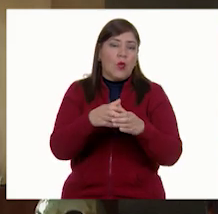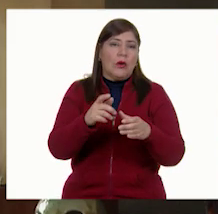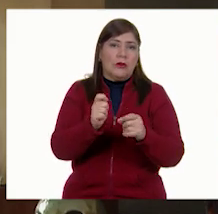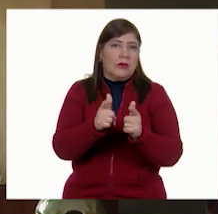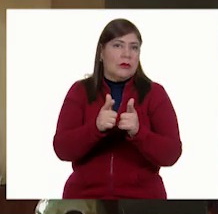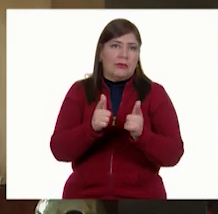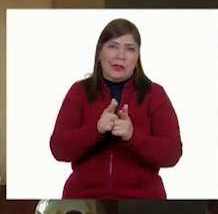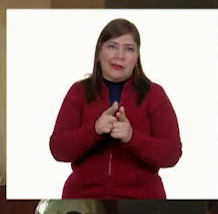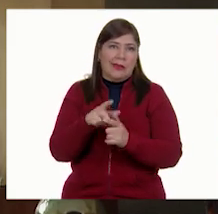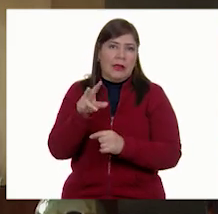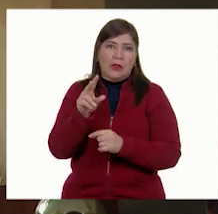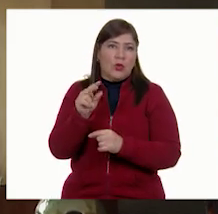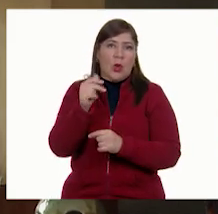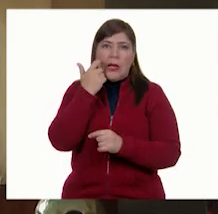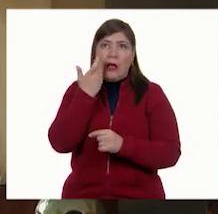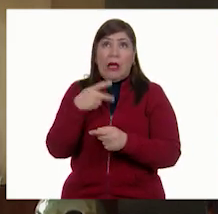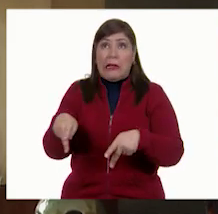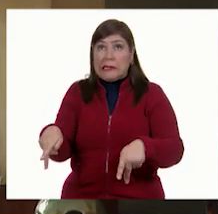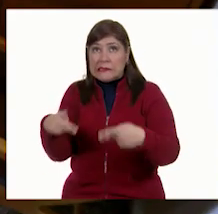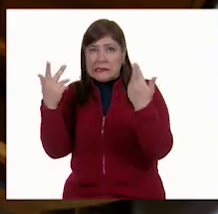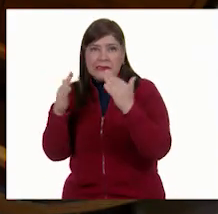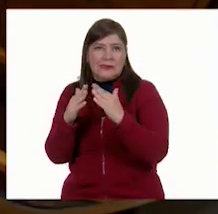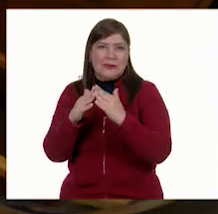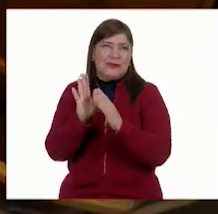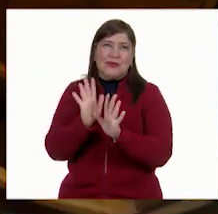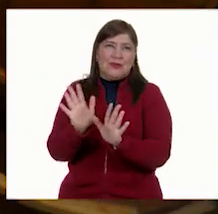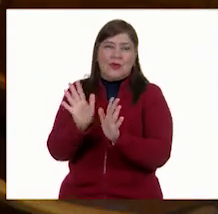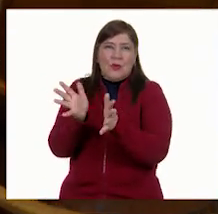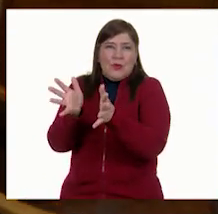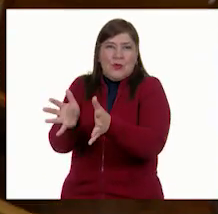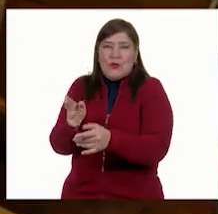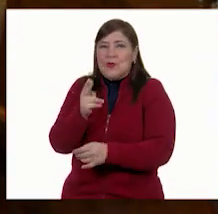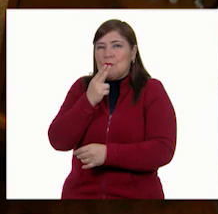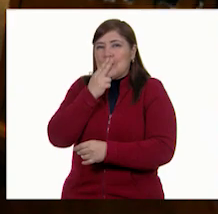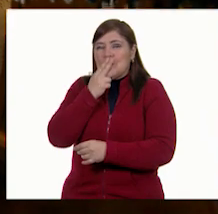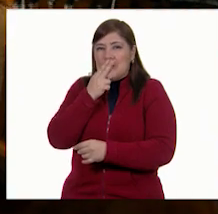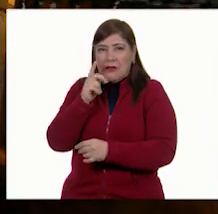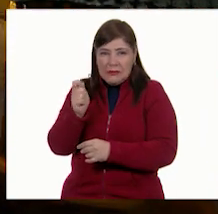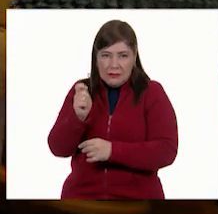no querían que se vendiera la casa, sus más allegados.